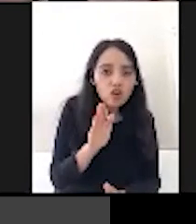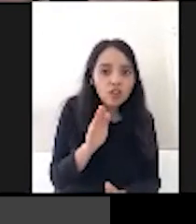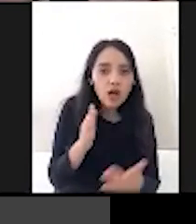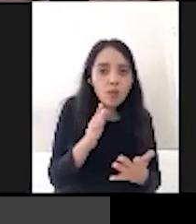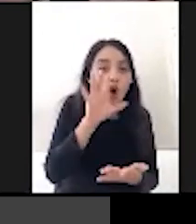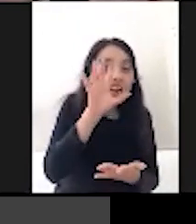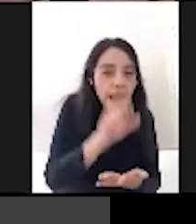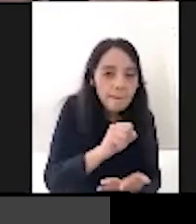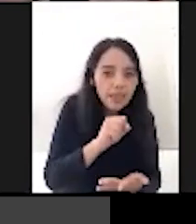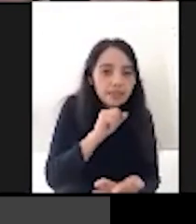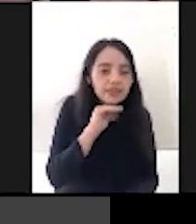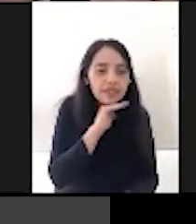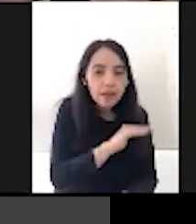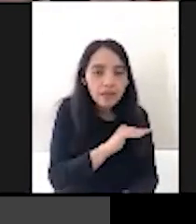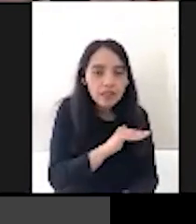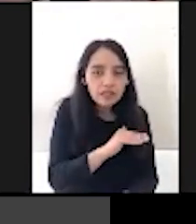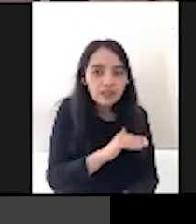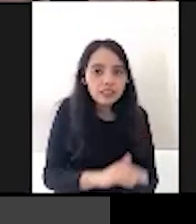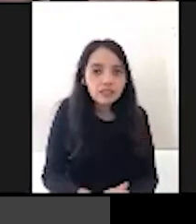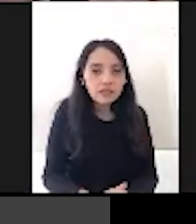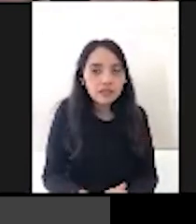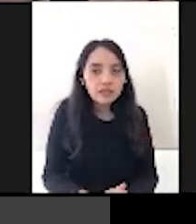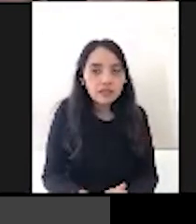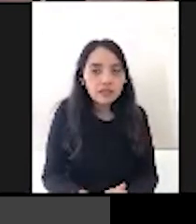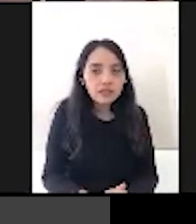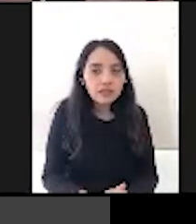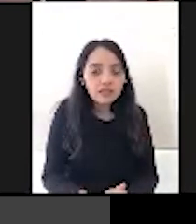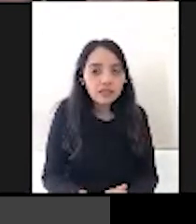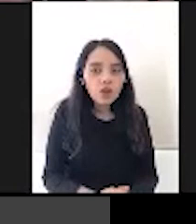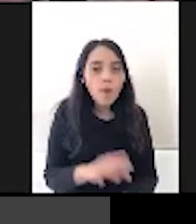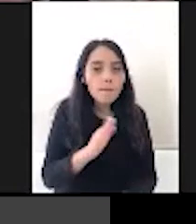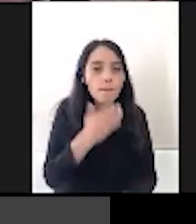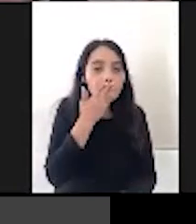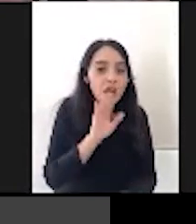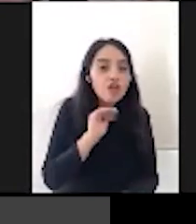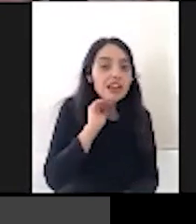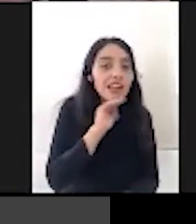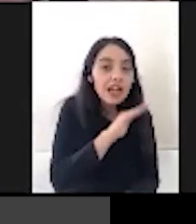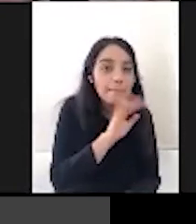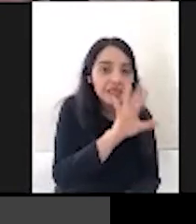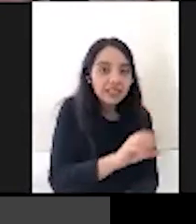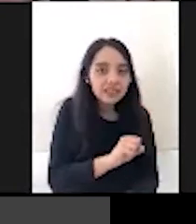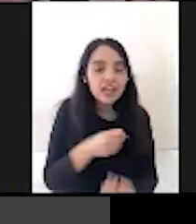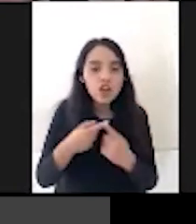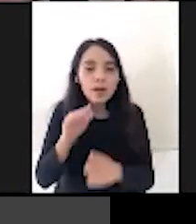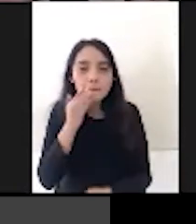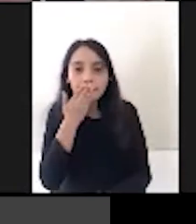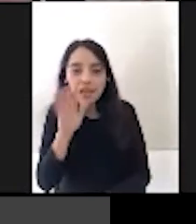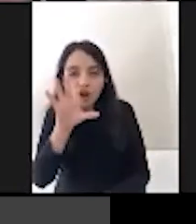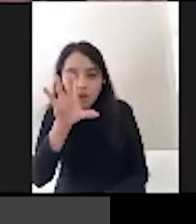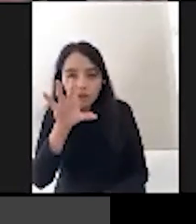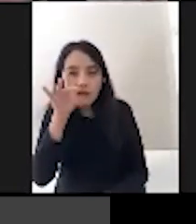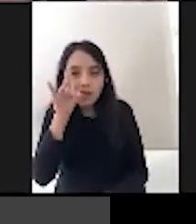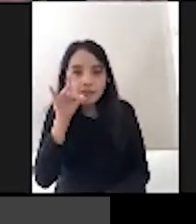reconocen. O sea, lo siguen reconociendo igual de bien o igual de mal, pero lo hacen más rápido. Ambos parámetros son súper importantes, porque yo no